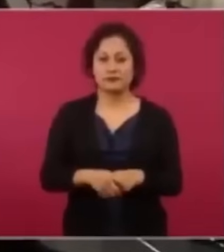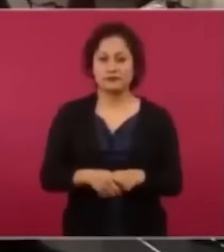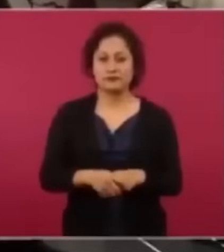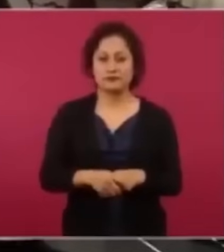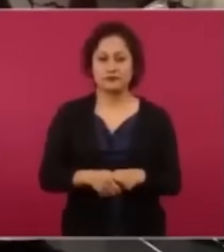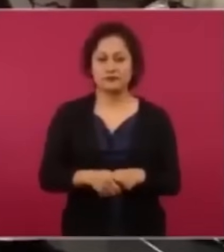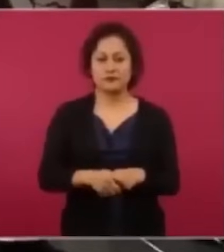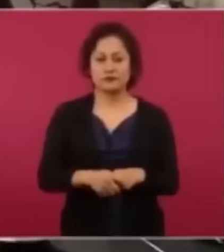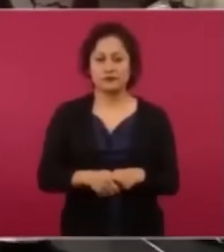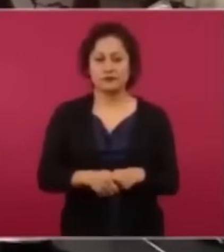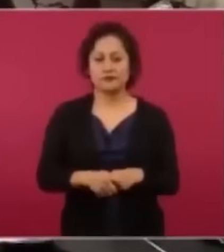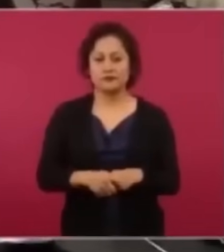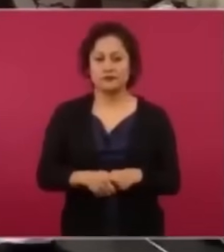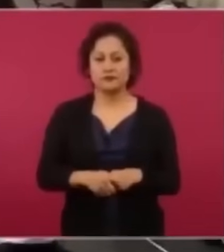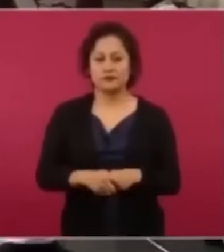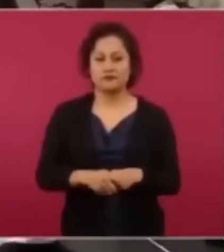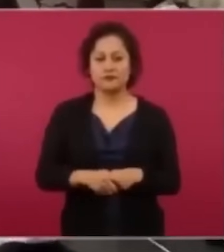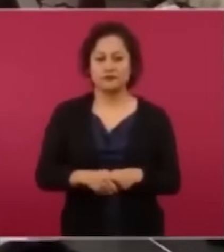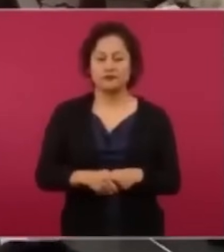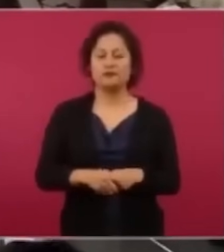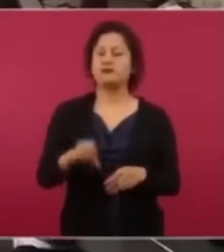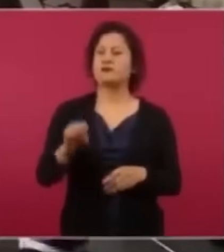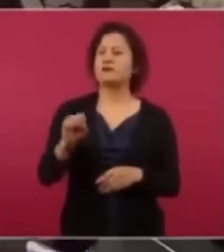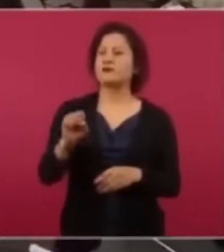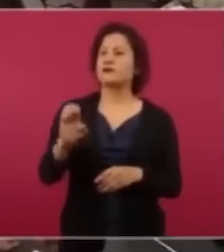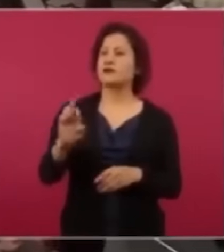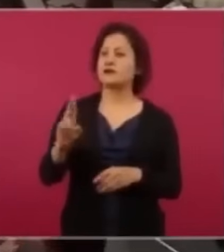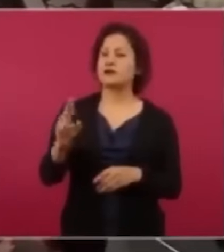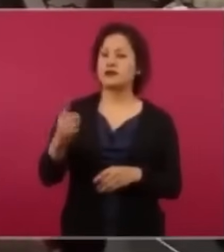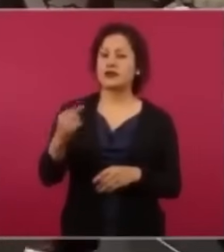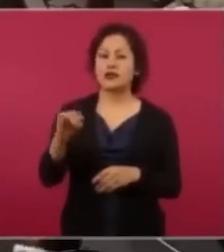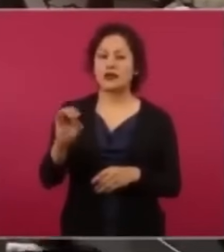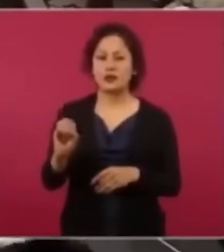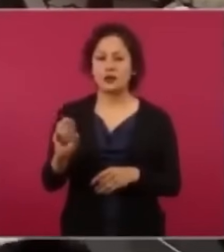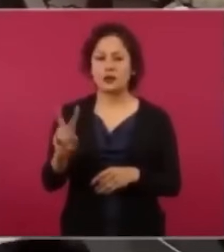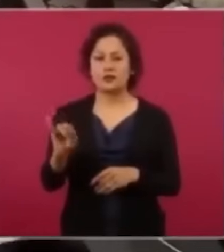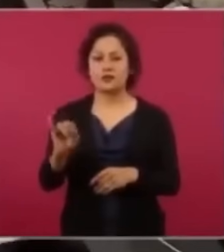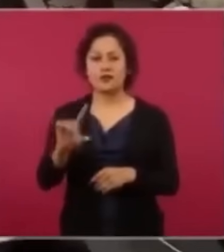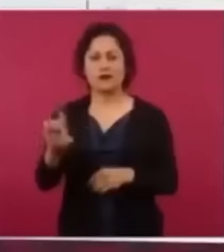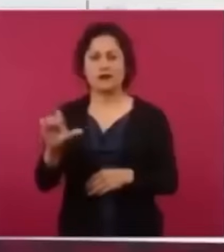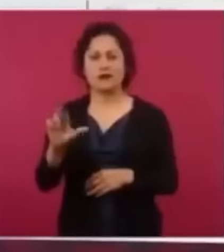que está Sergio Villarreal.